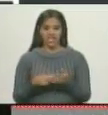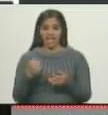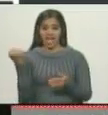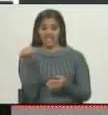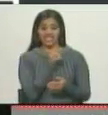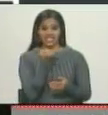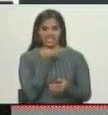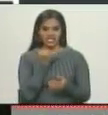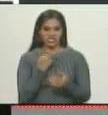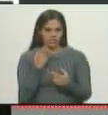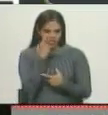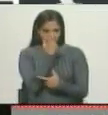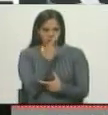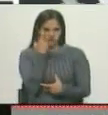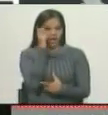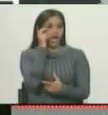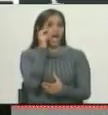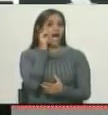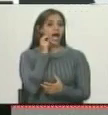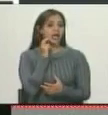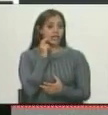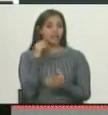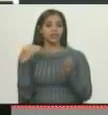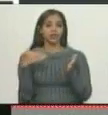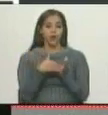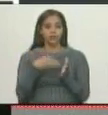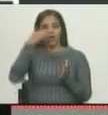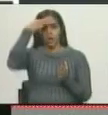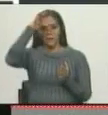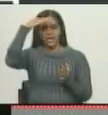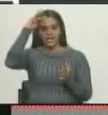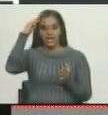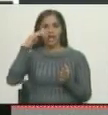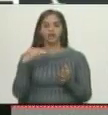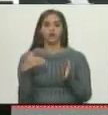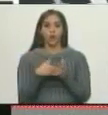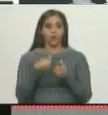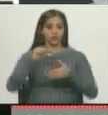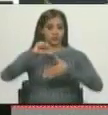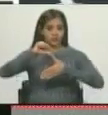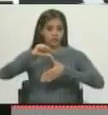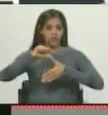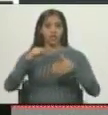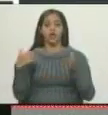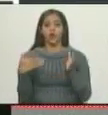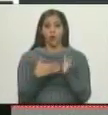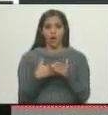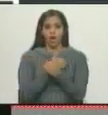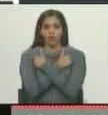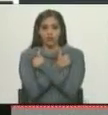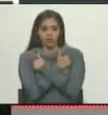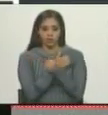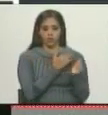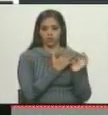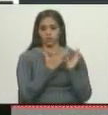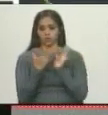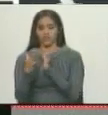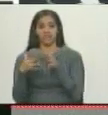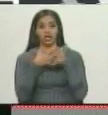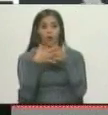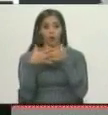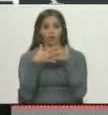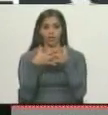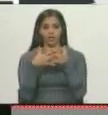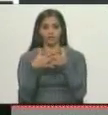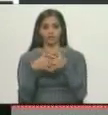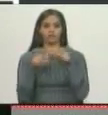llenos de odio, de racismo, contra los mexicanos, contra los latinoamericanos, contra los inmigrantes en Estados Unidos,